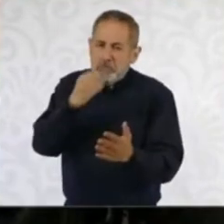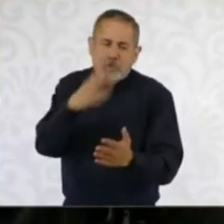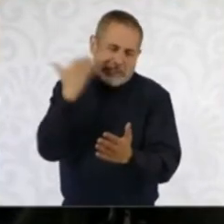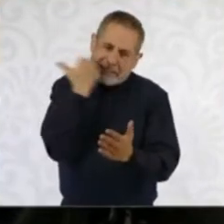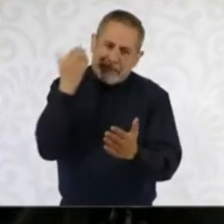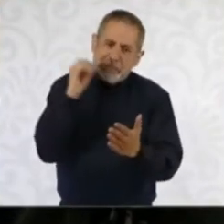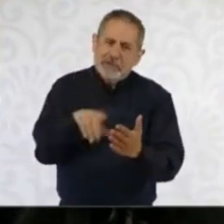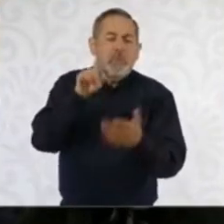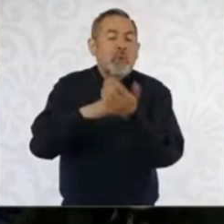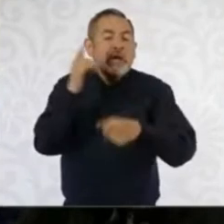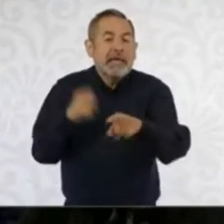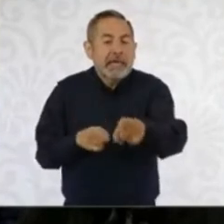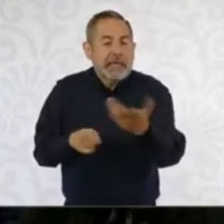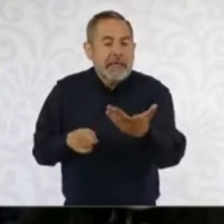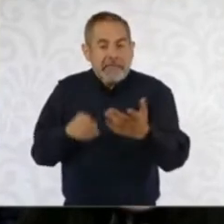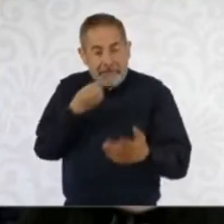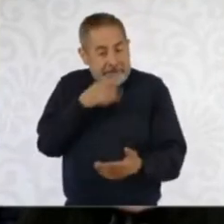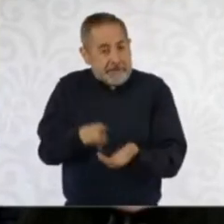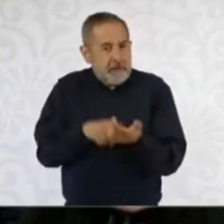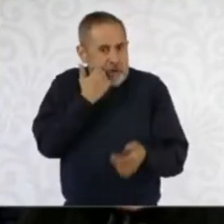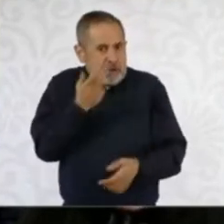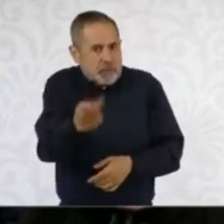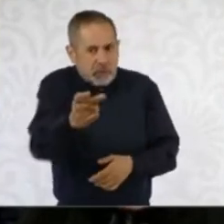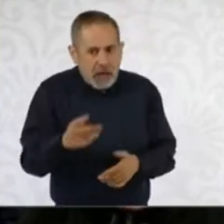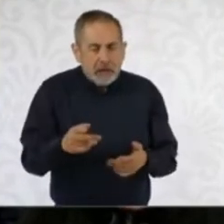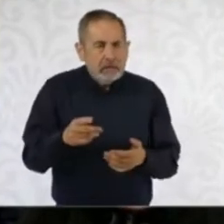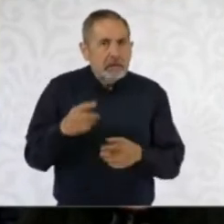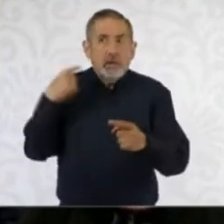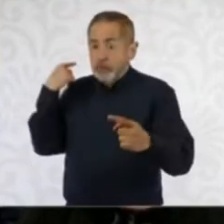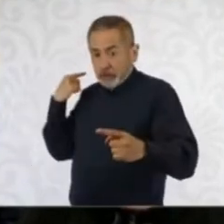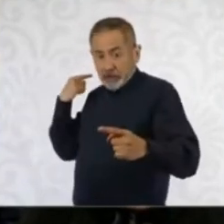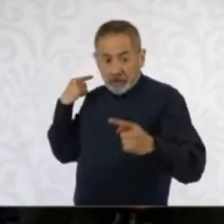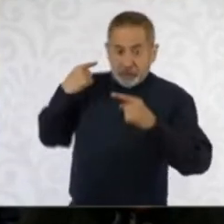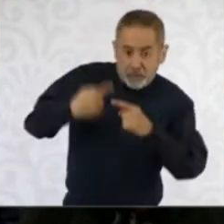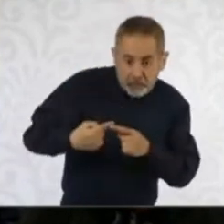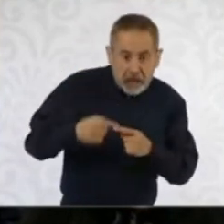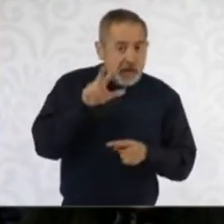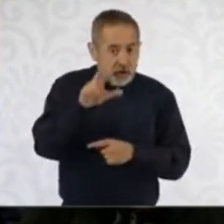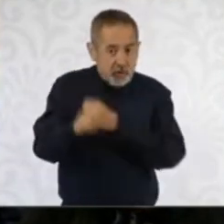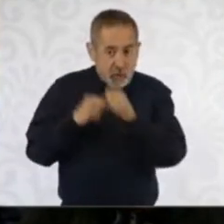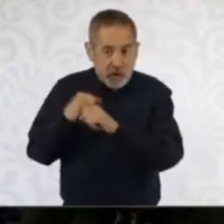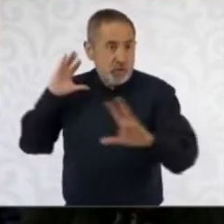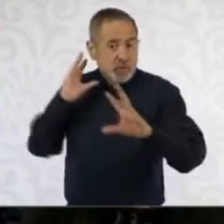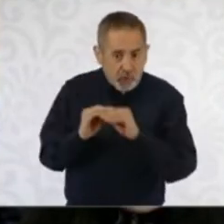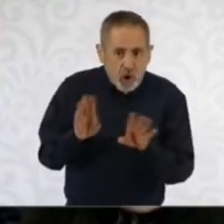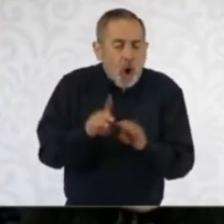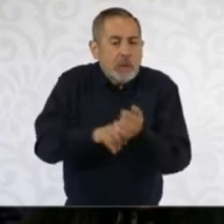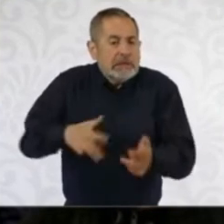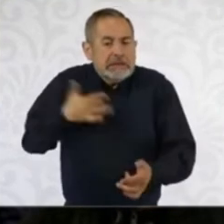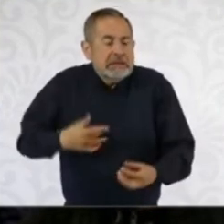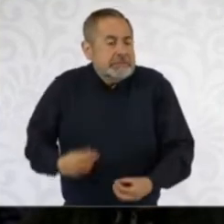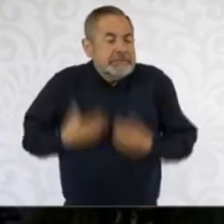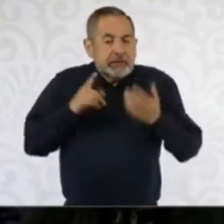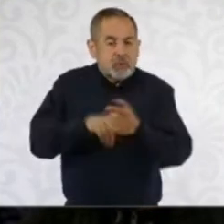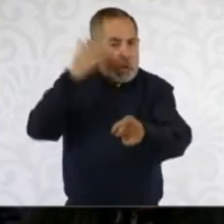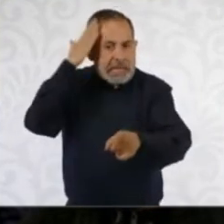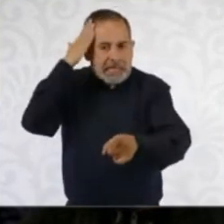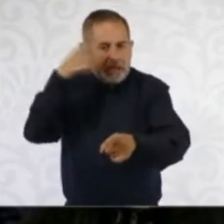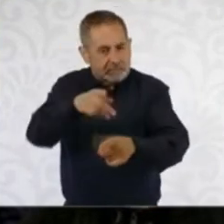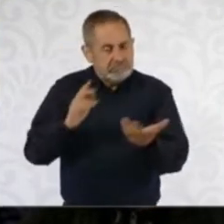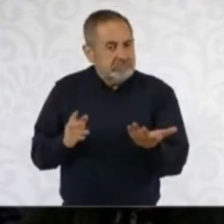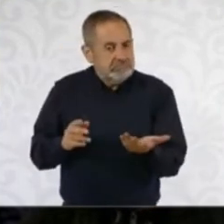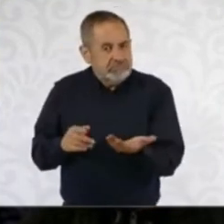porque justo pues era preguntarle a 18 años de distancia cómo influyó ese momento en su formación como líder